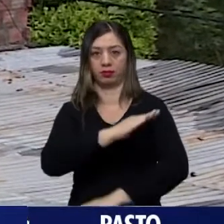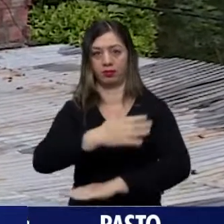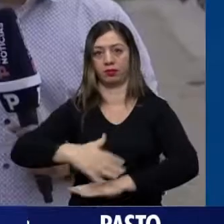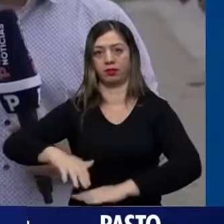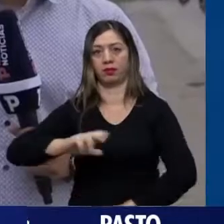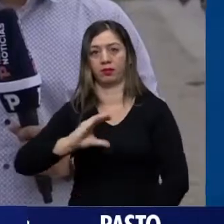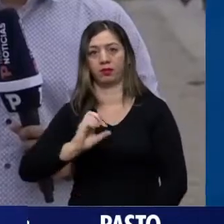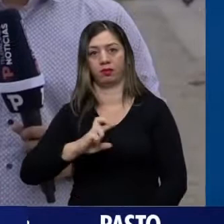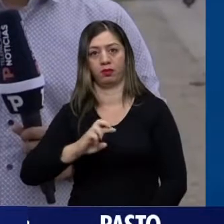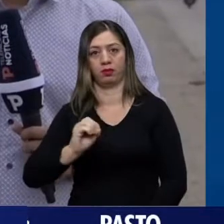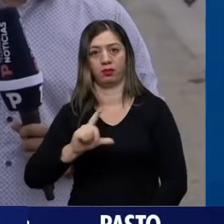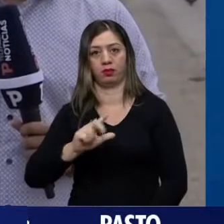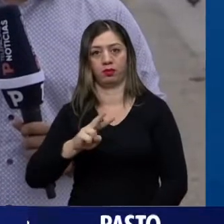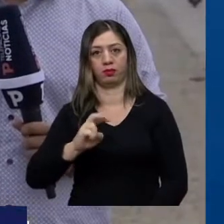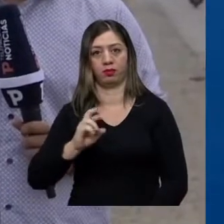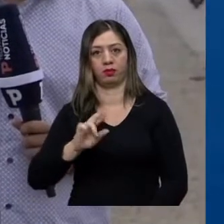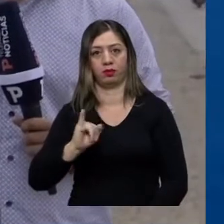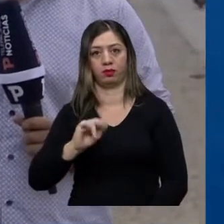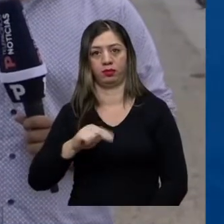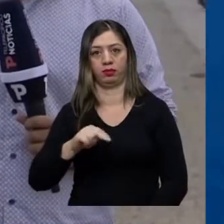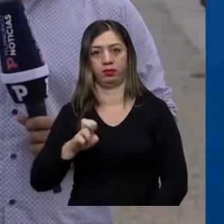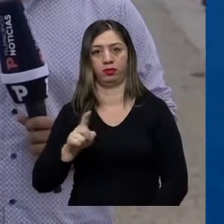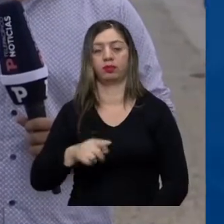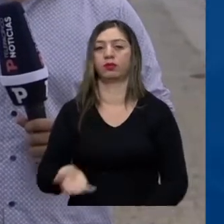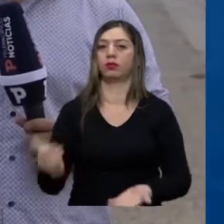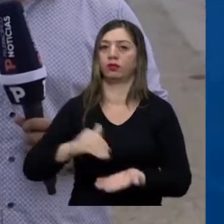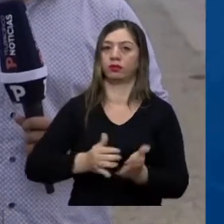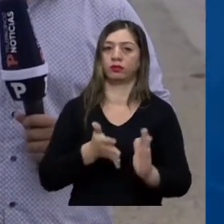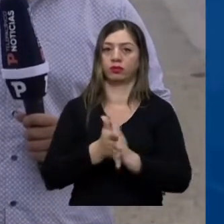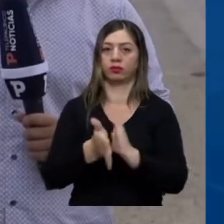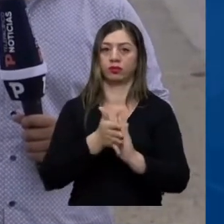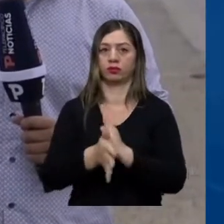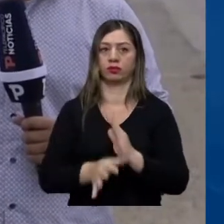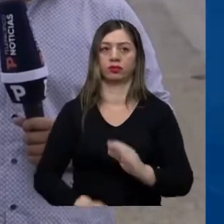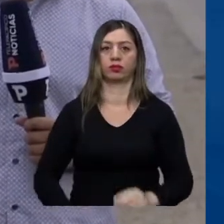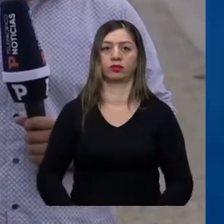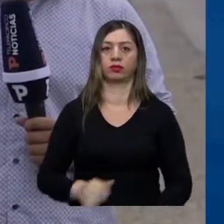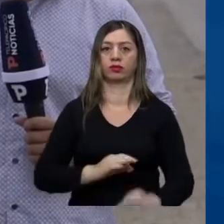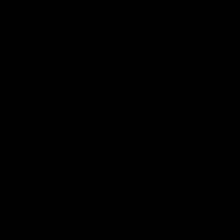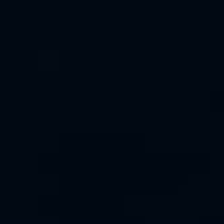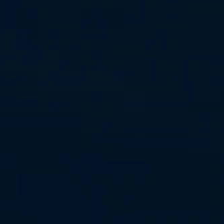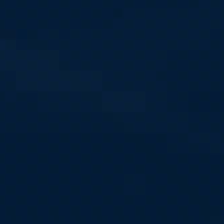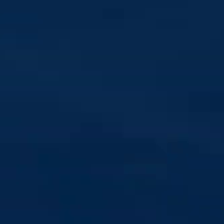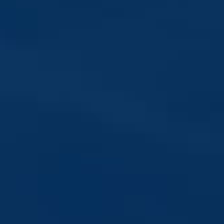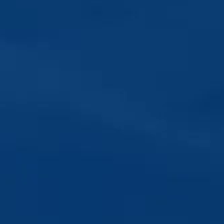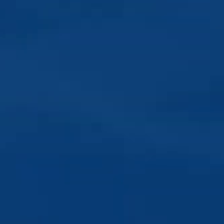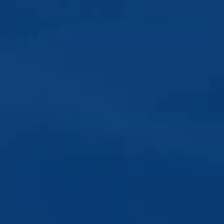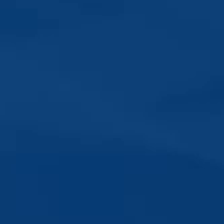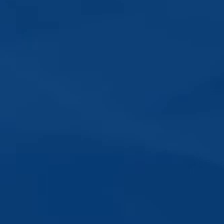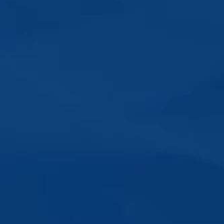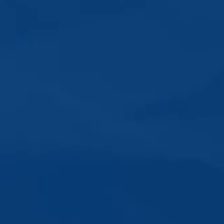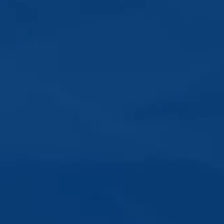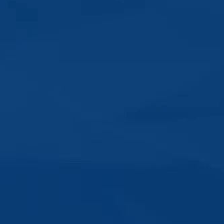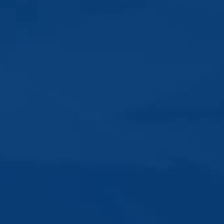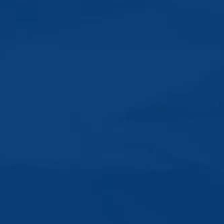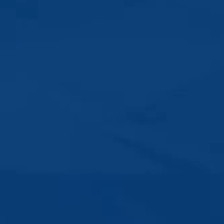de Polvorines. Regresamos nuevamente con usted a estudio. Gigi, Alejandro Muñoz, Telepacífico Noticias.